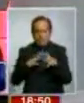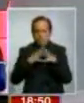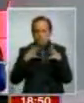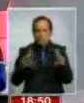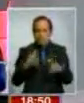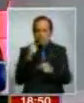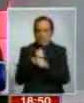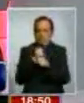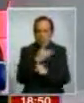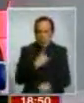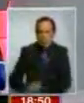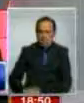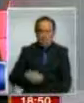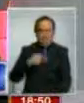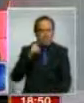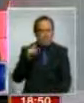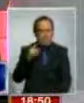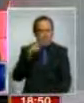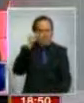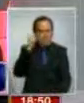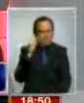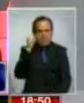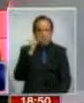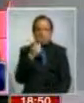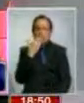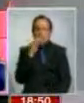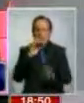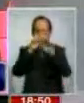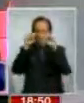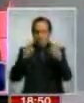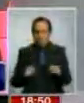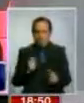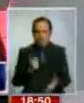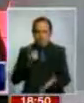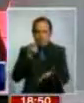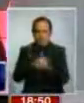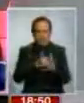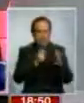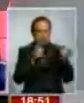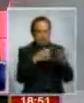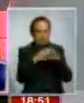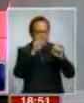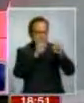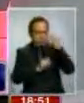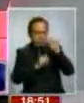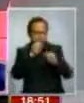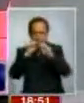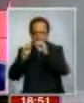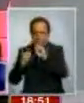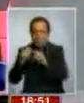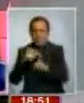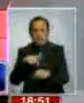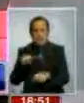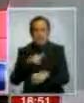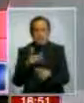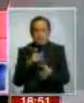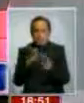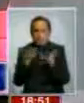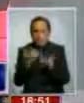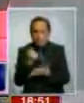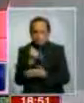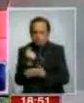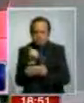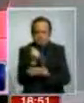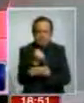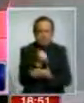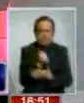de don Sebastián Piñera para que se mejorara el sistema de financiamiento de los partidos y se mejorara sobre todo el sistema de apuntalamiento, lo